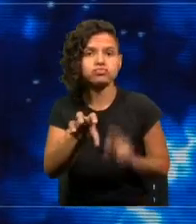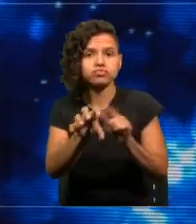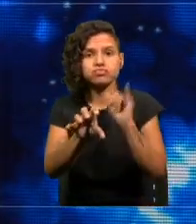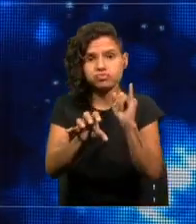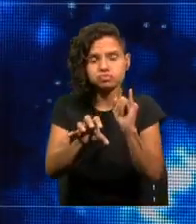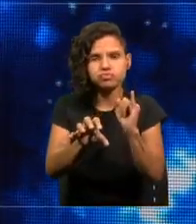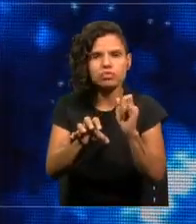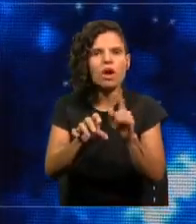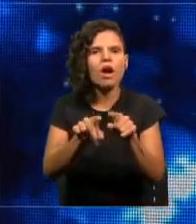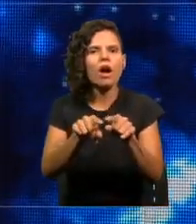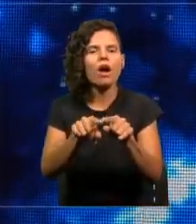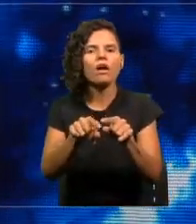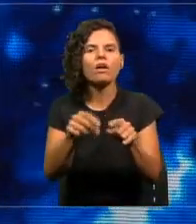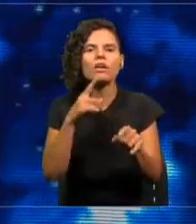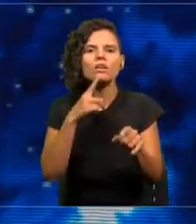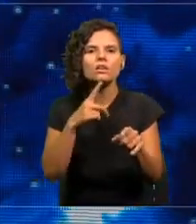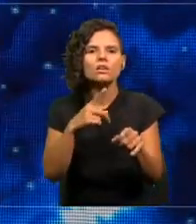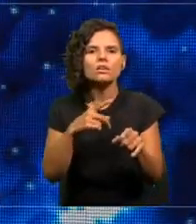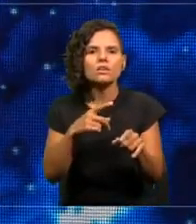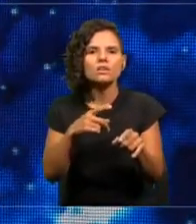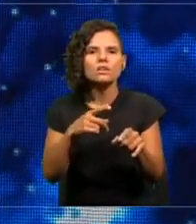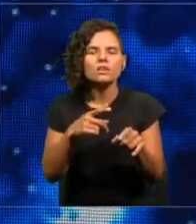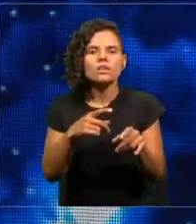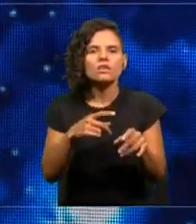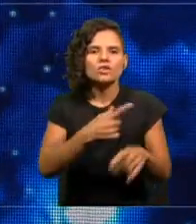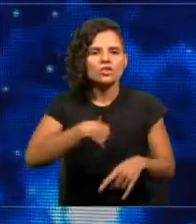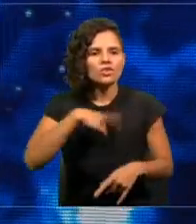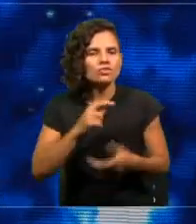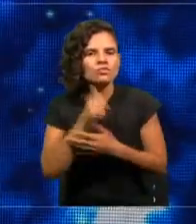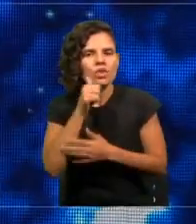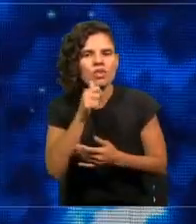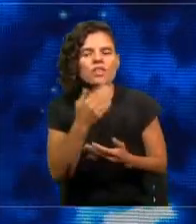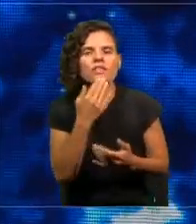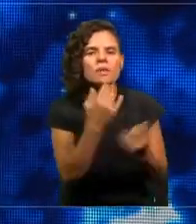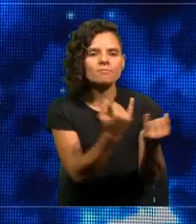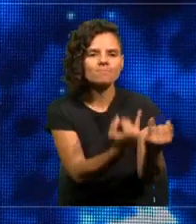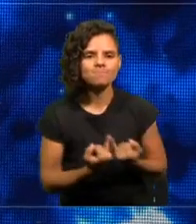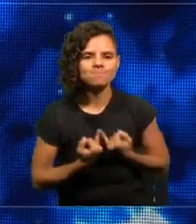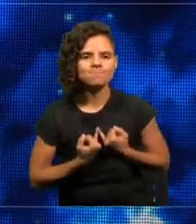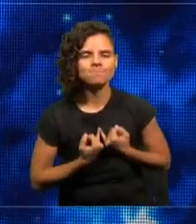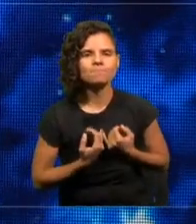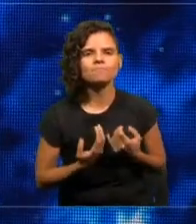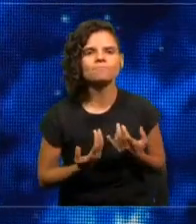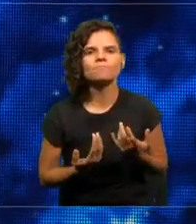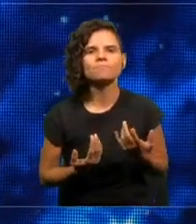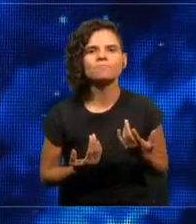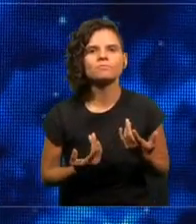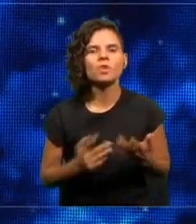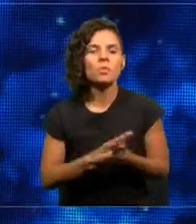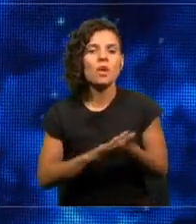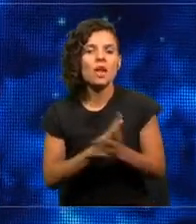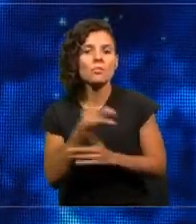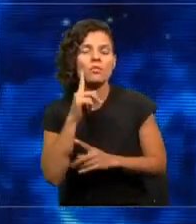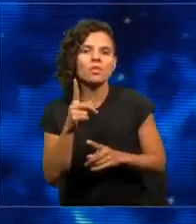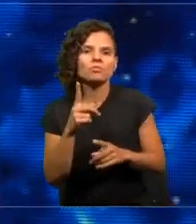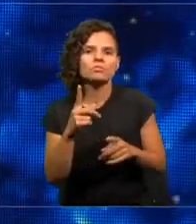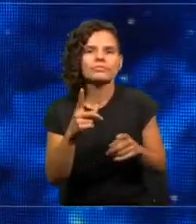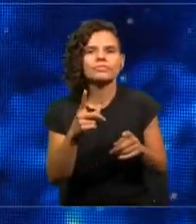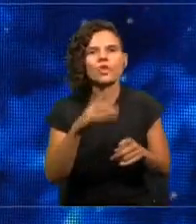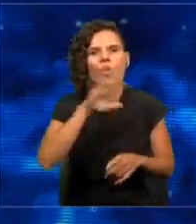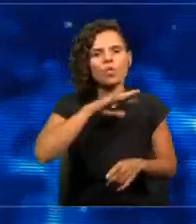entregando información a nosotros que vamos recibiendo día a día en la interacción de las plataformas digitales